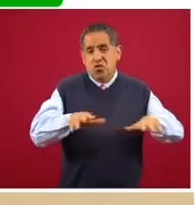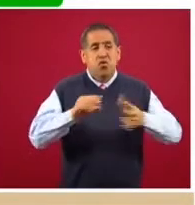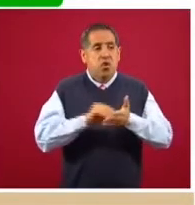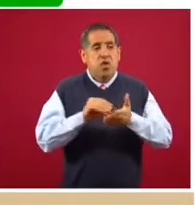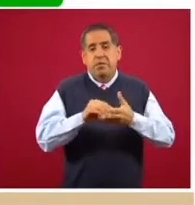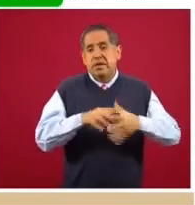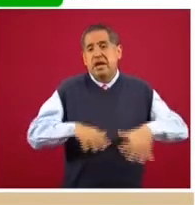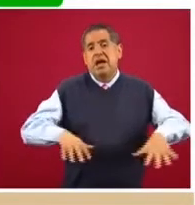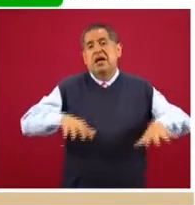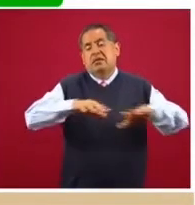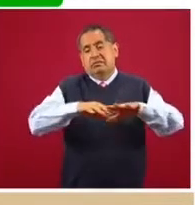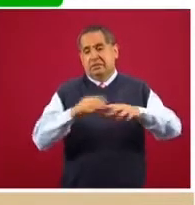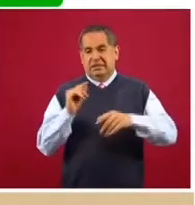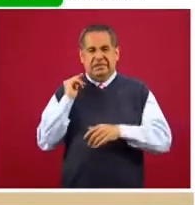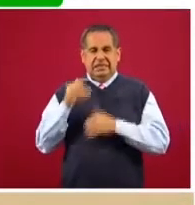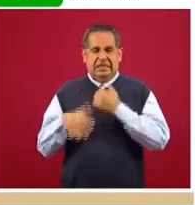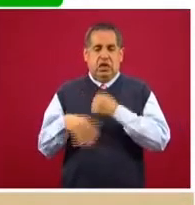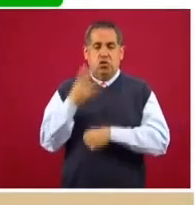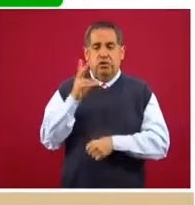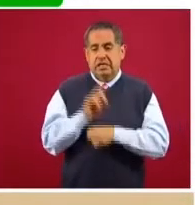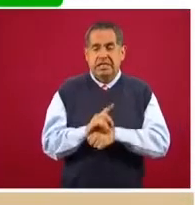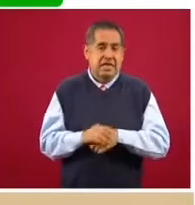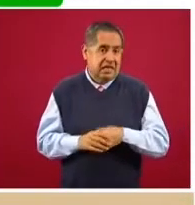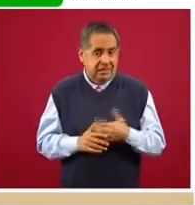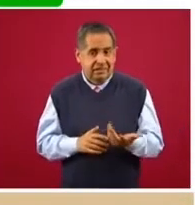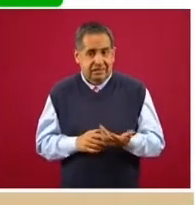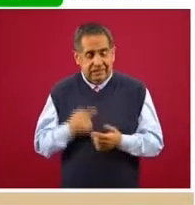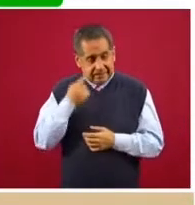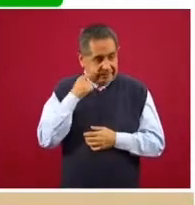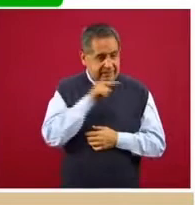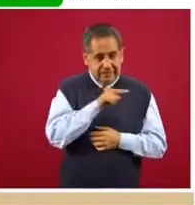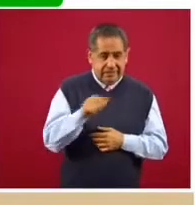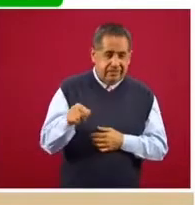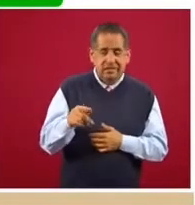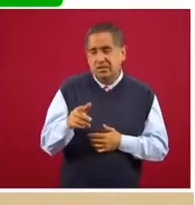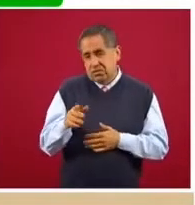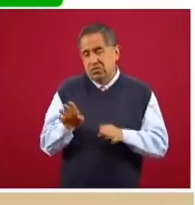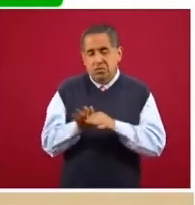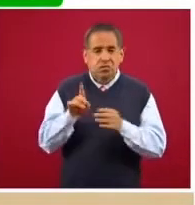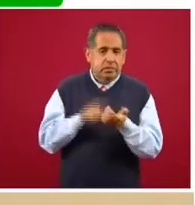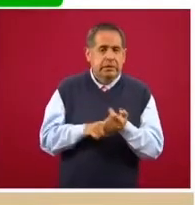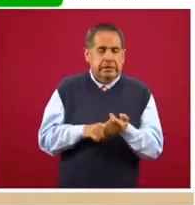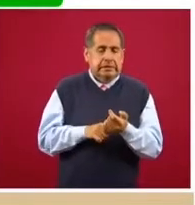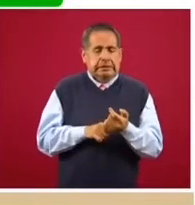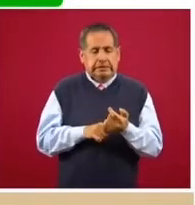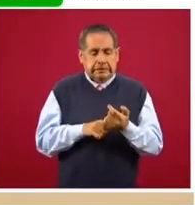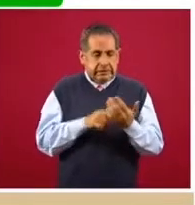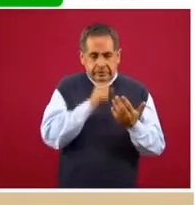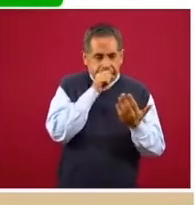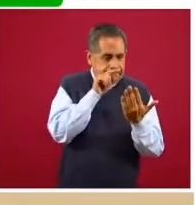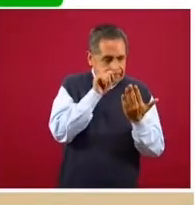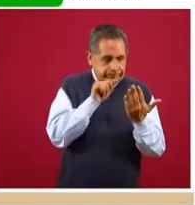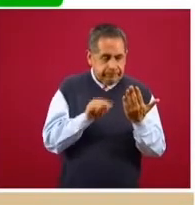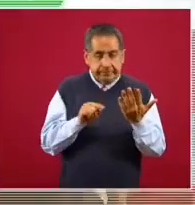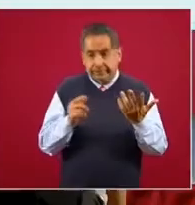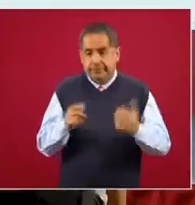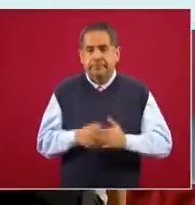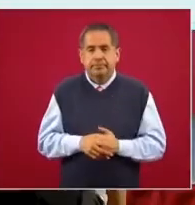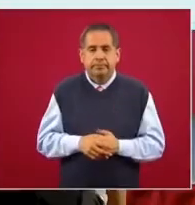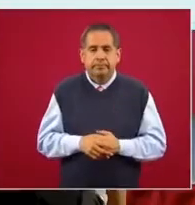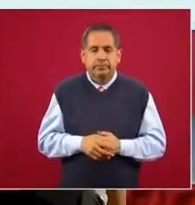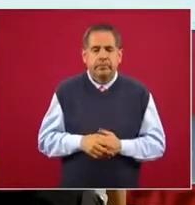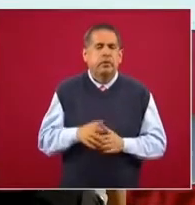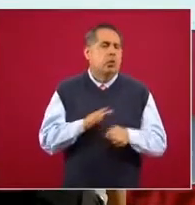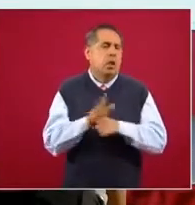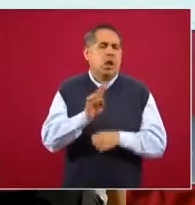es decir, son de los últimos 14 días. Por eso vemos la congruencia que hay entre los indicadores que en su momento presentamos. Veamos cuáles